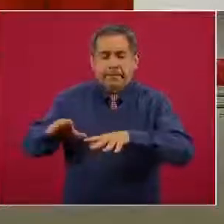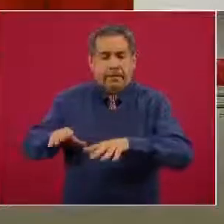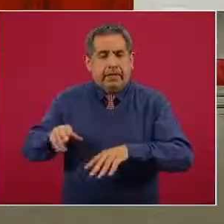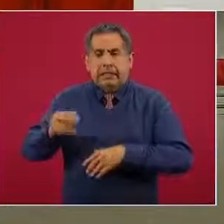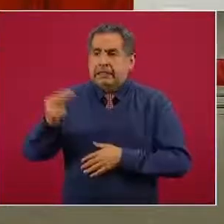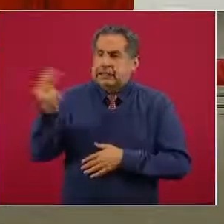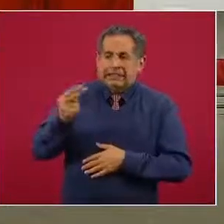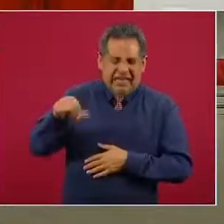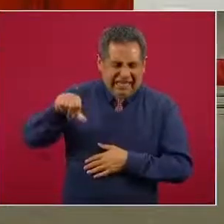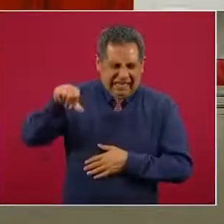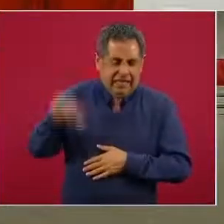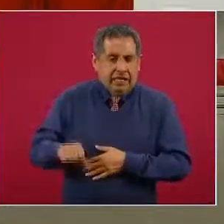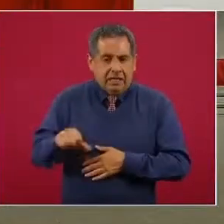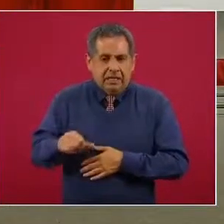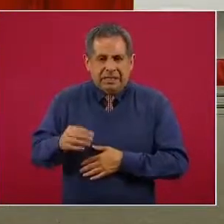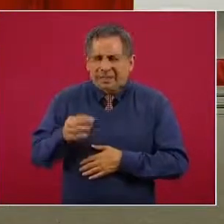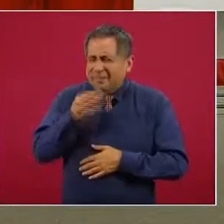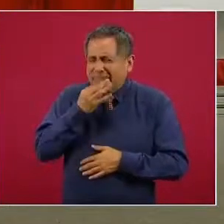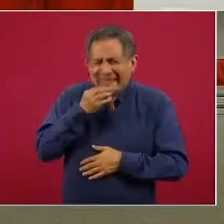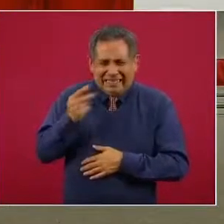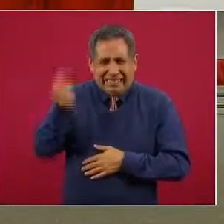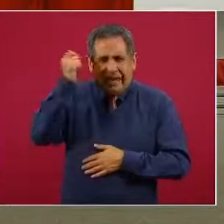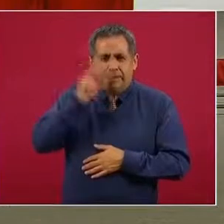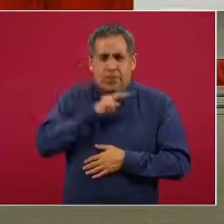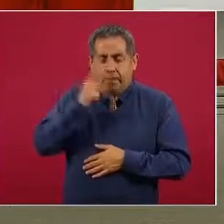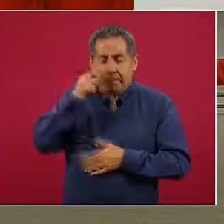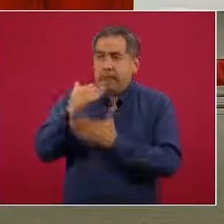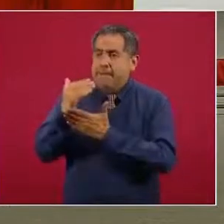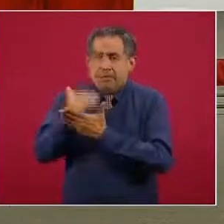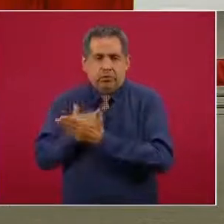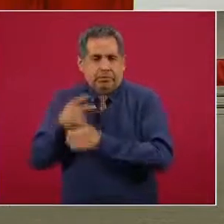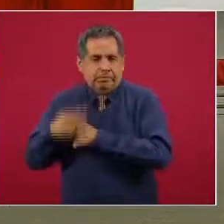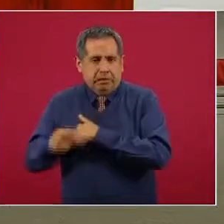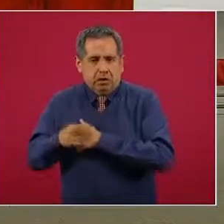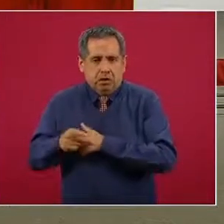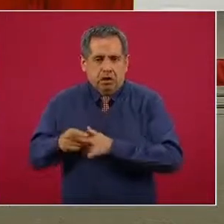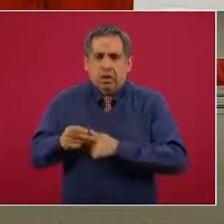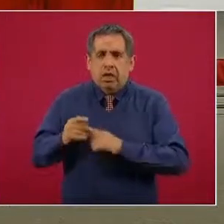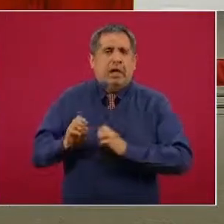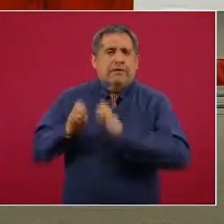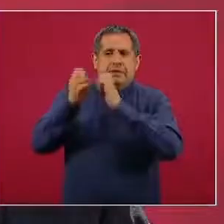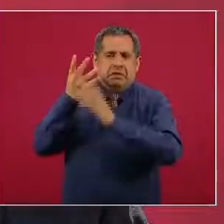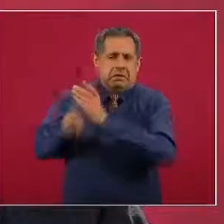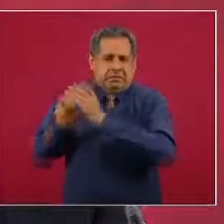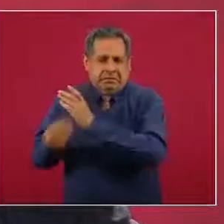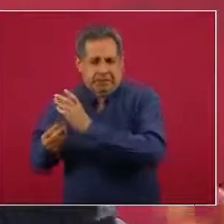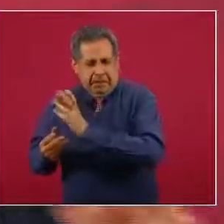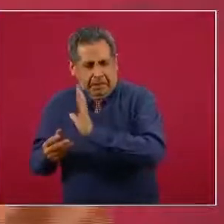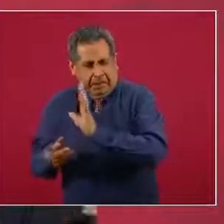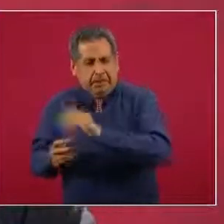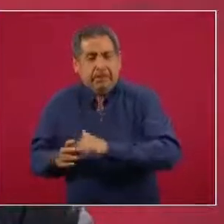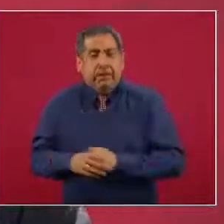actuar en minutos para disminuir el riesgo, evacuar los edificios, por ejemplo.